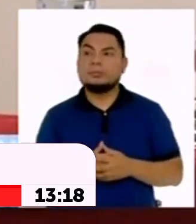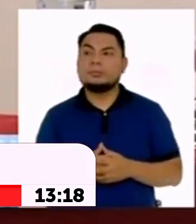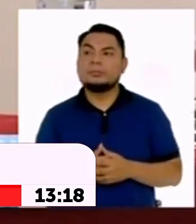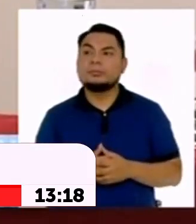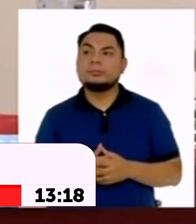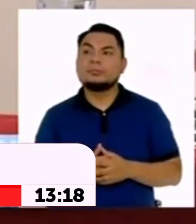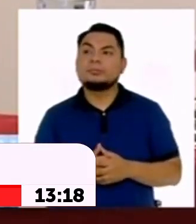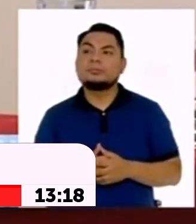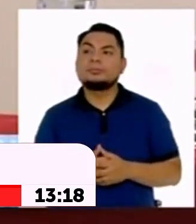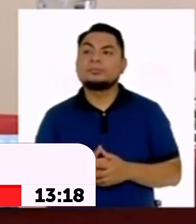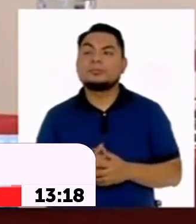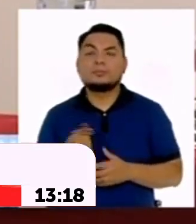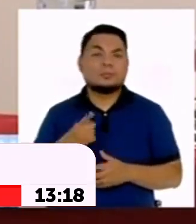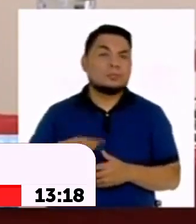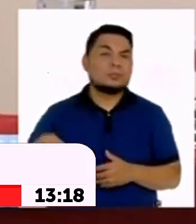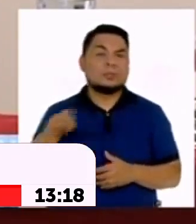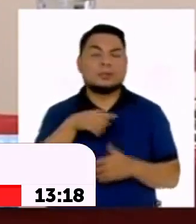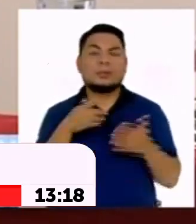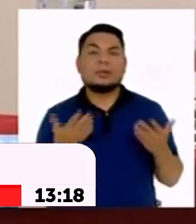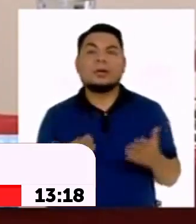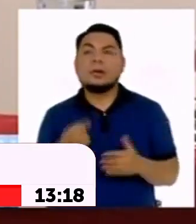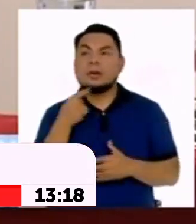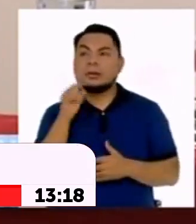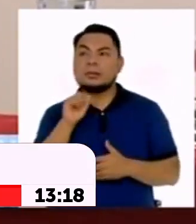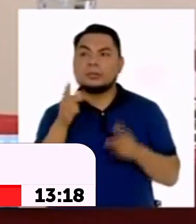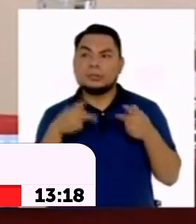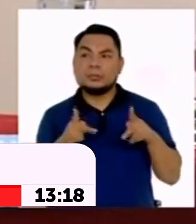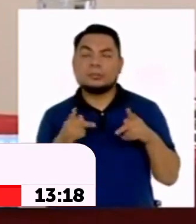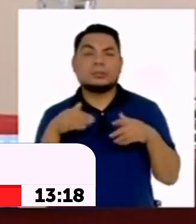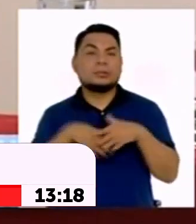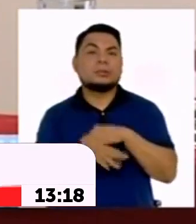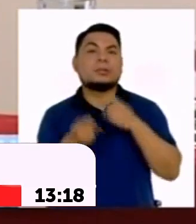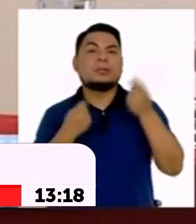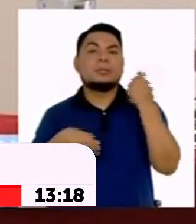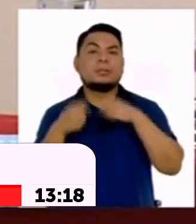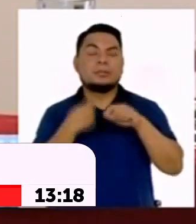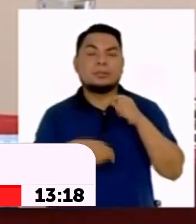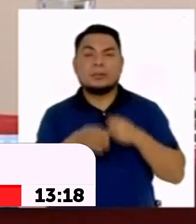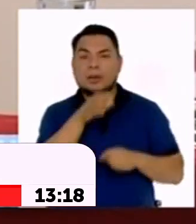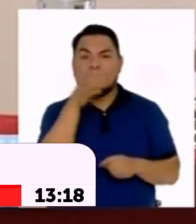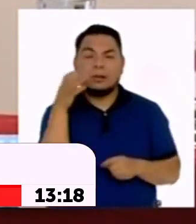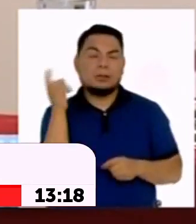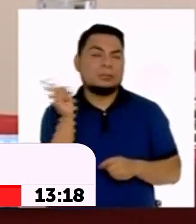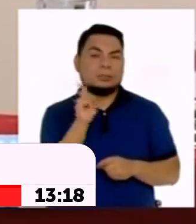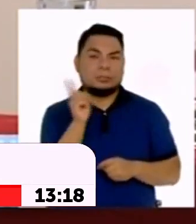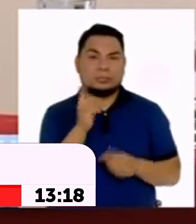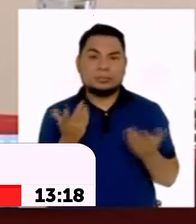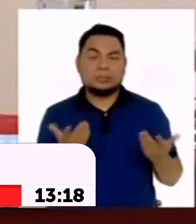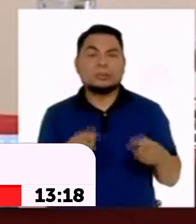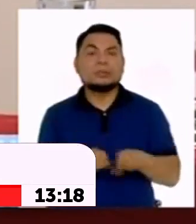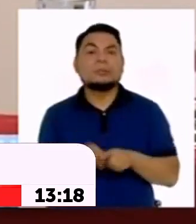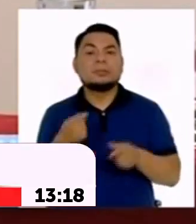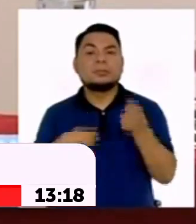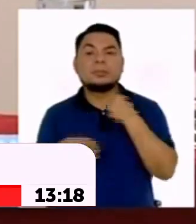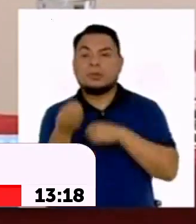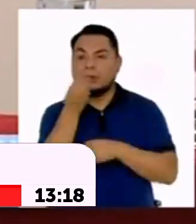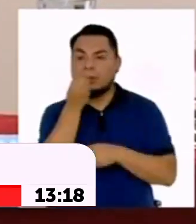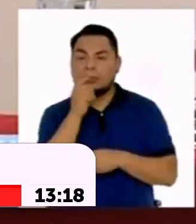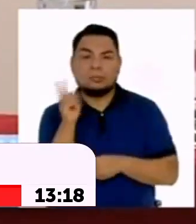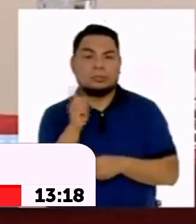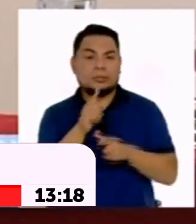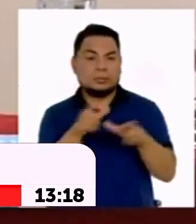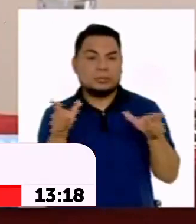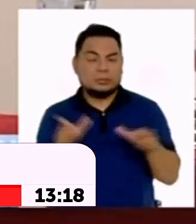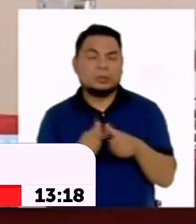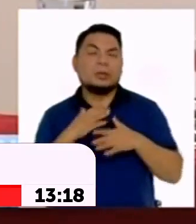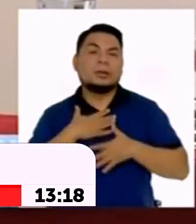todos los casos no se va a permitir la venta y consumo de bebidas alcohólicas ni la venta de alimentos en zonas